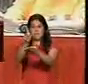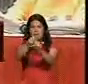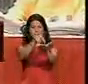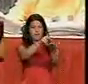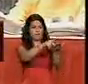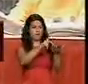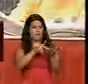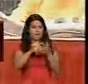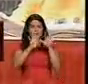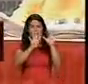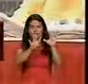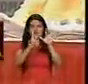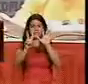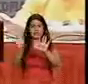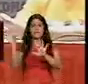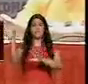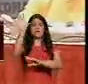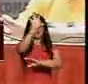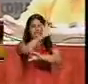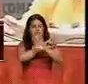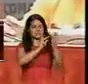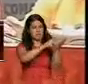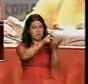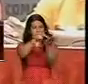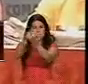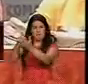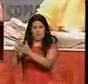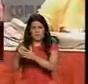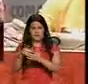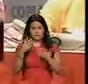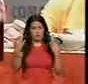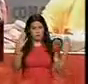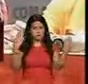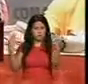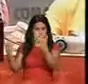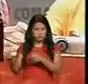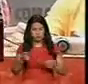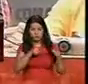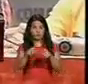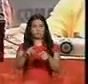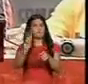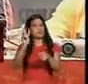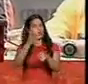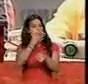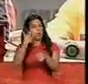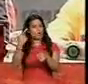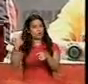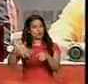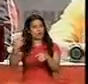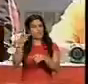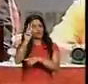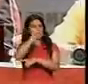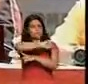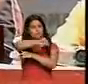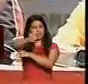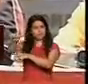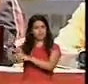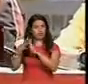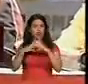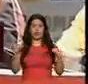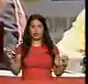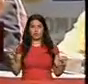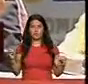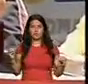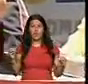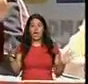él cree que el sistema electoral venezolano es el mejor del mundo Entonces bueno es disparó la solicitudes y la gente es feliz Pues